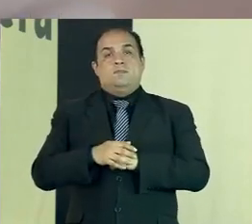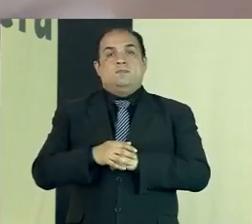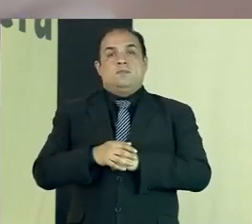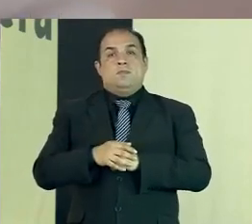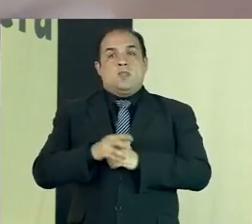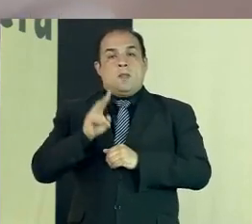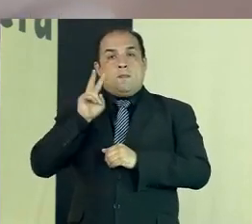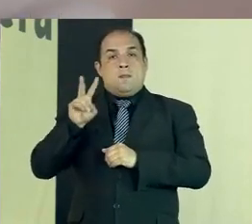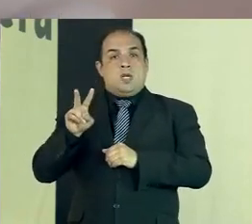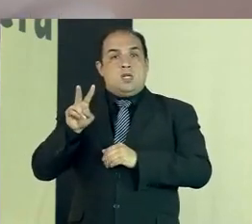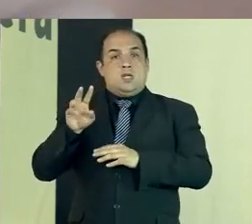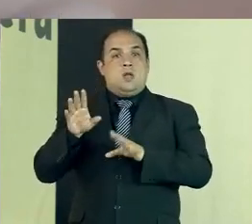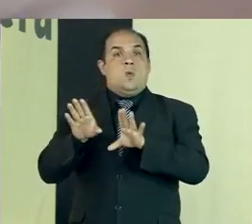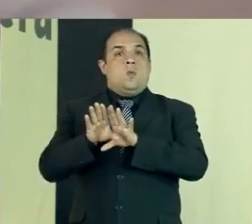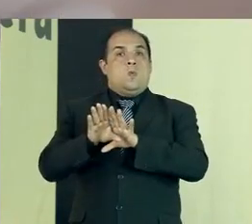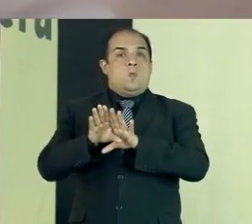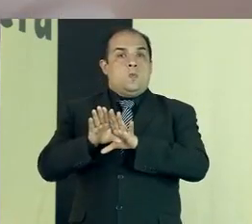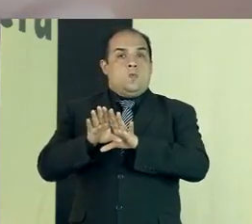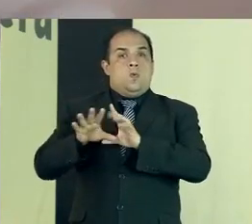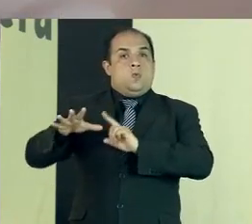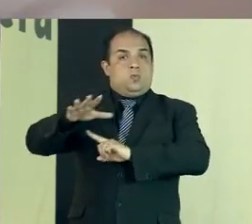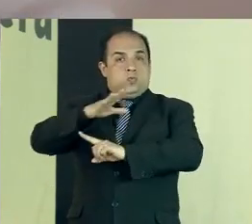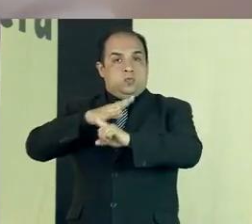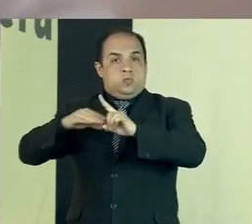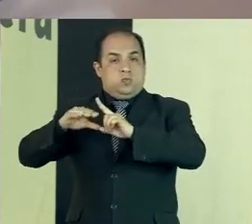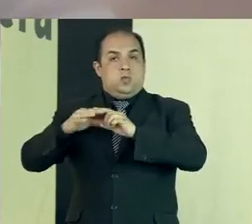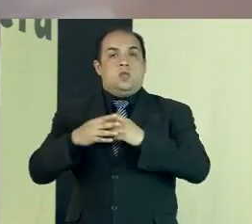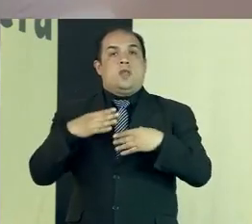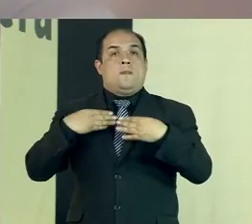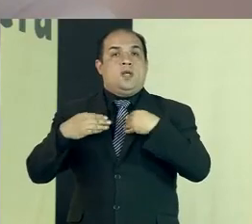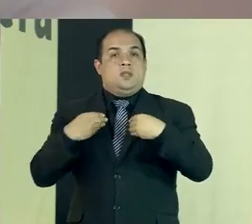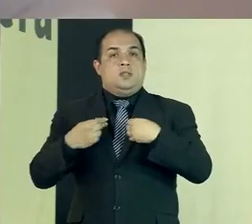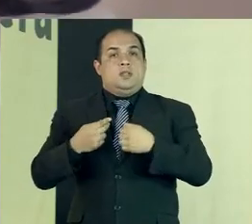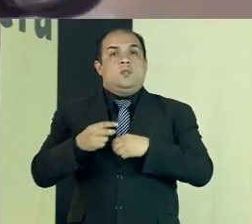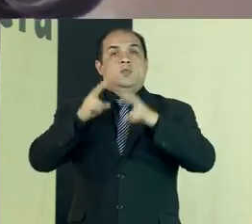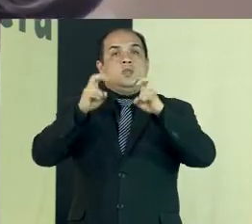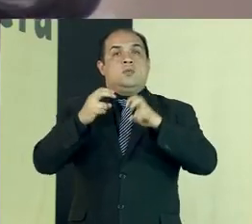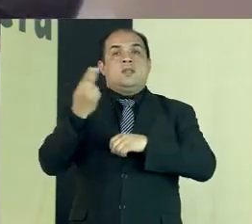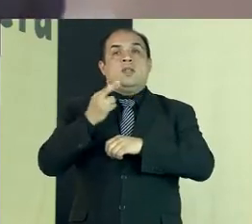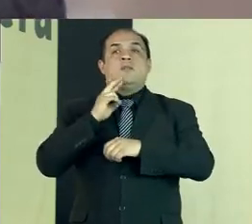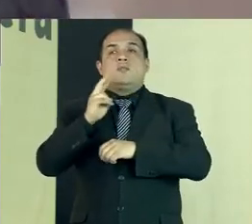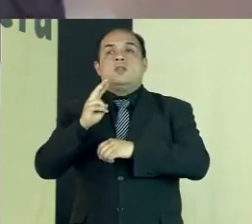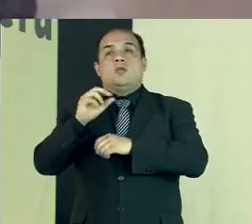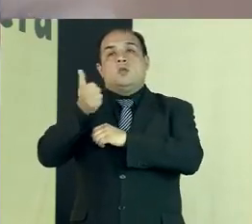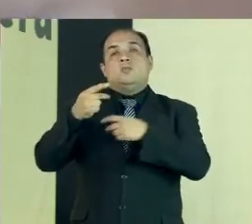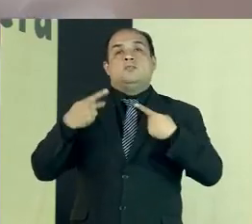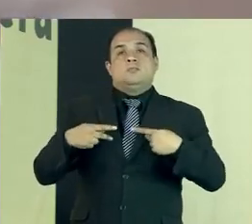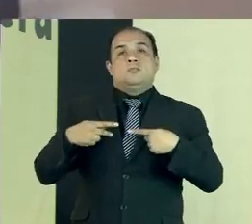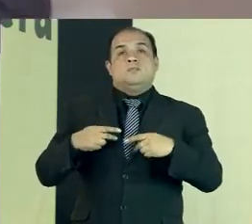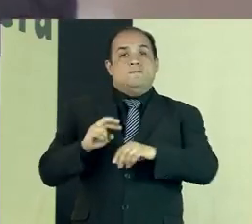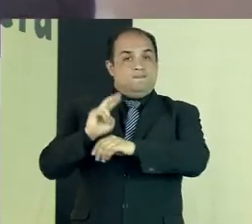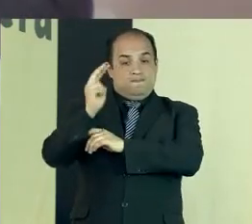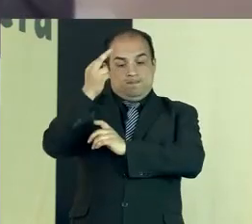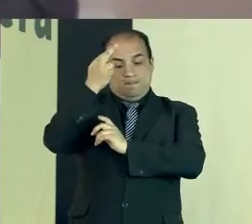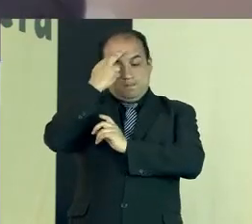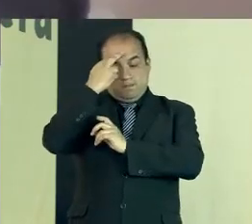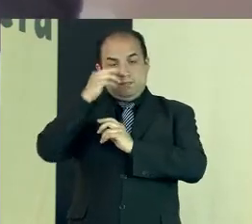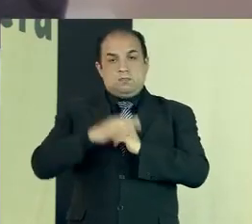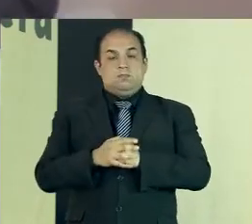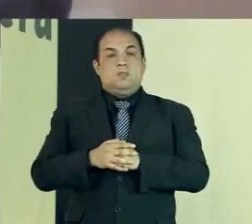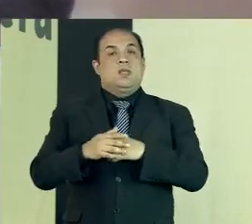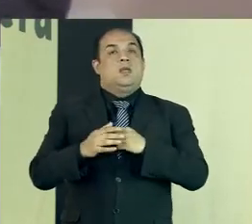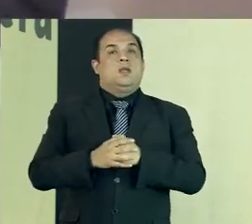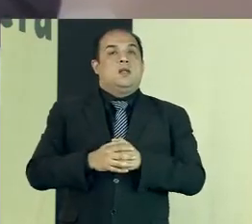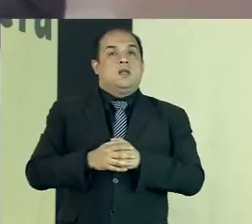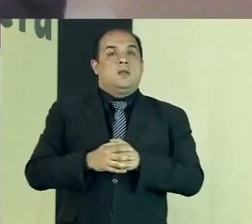fenómeno adverso como la pandemia como un asunto que tienen que resolver los demás recordarán el